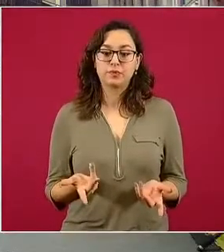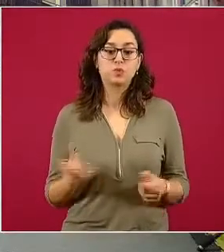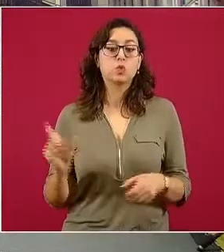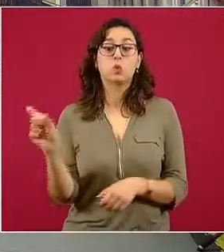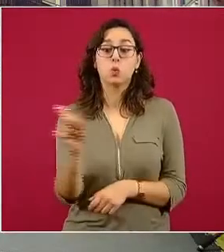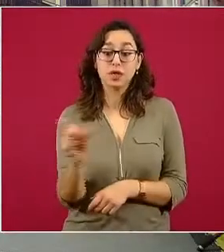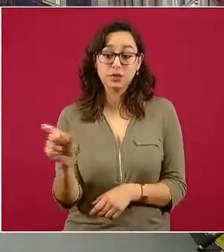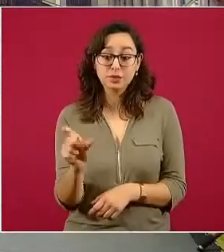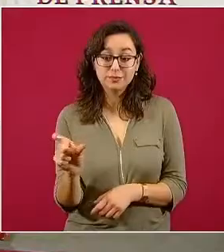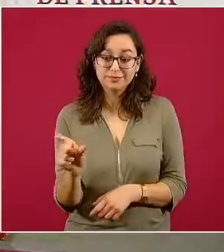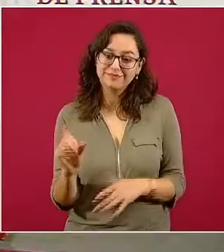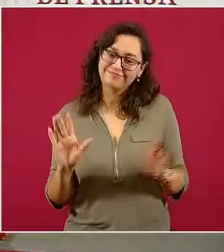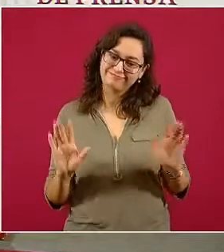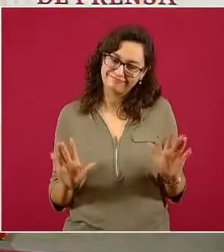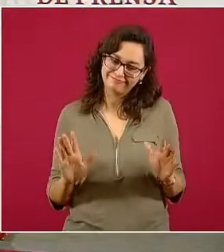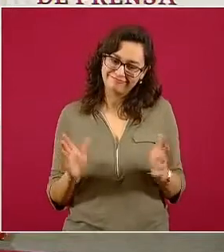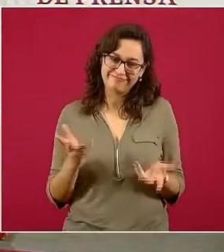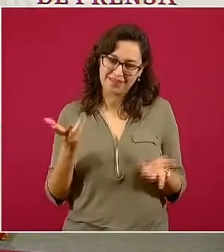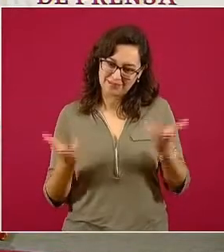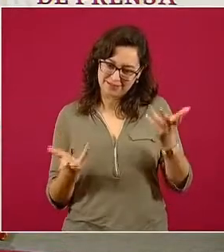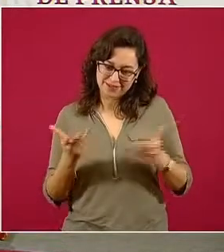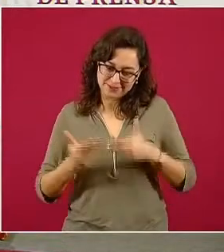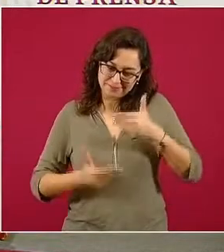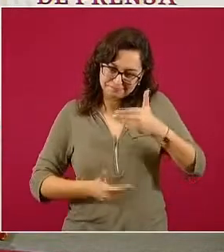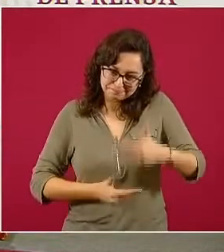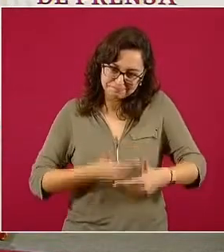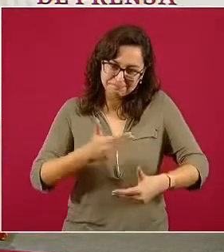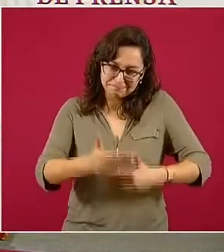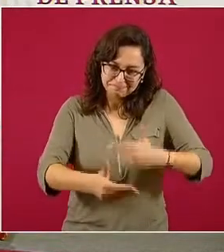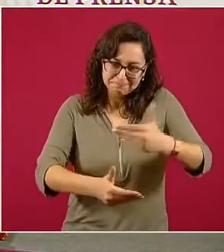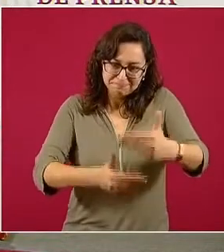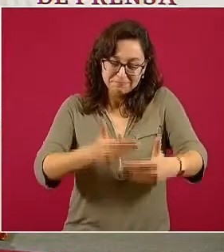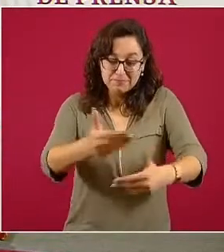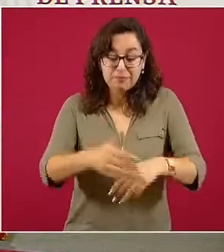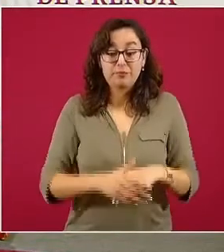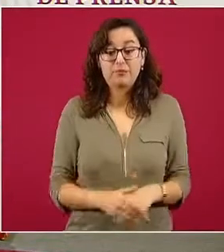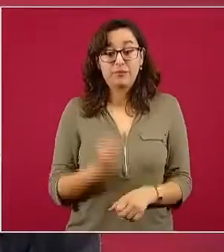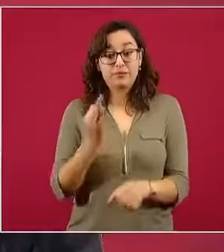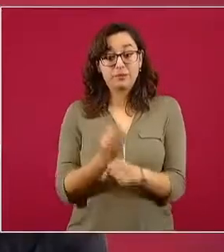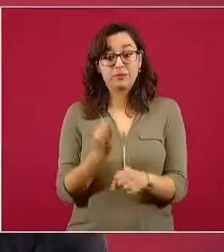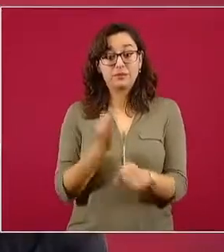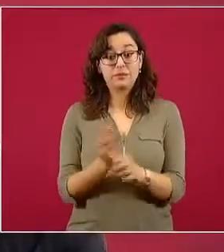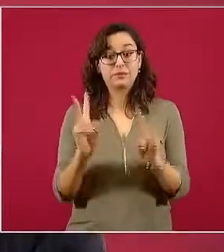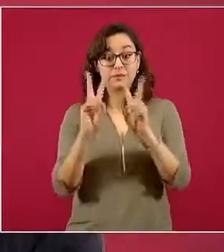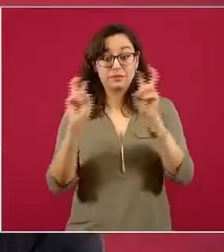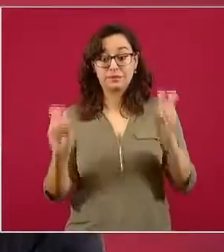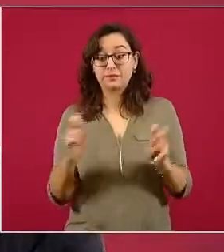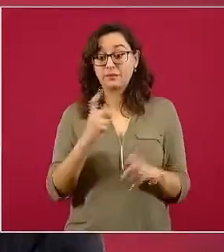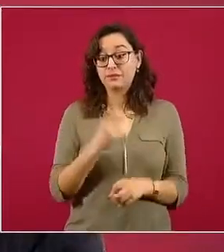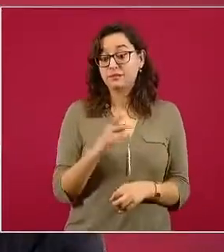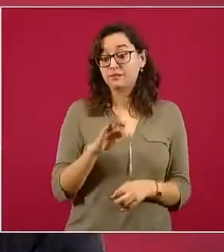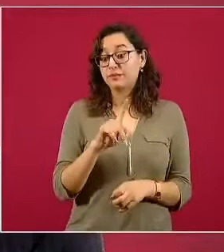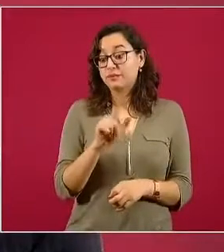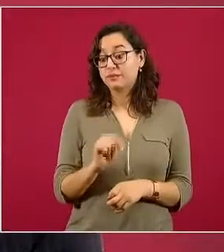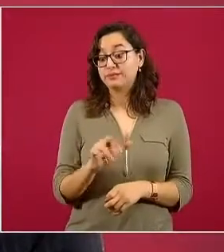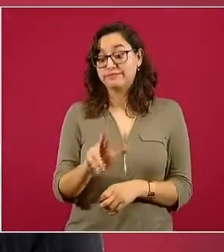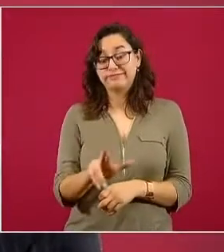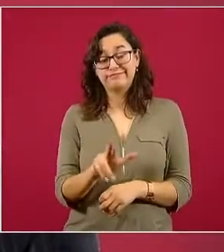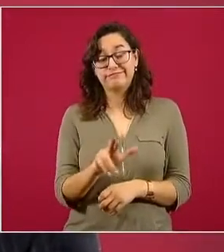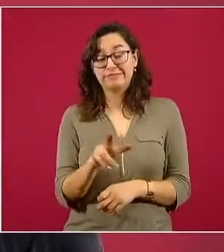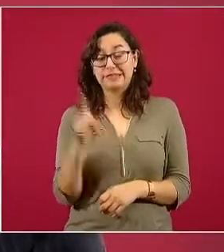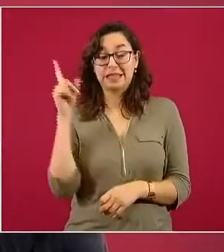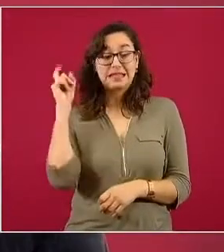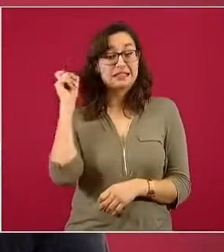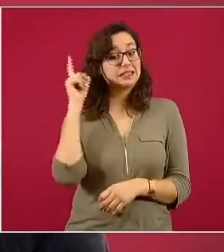de las condiciones logísticas. Con la vacuna de Pfizer, la restricción tan importante que tiene que ver con la ultracongelación la